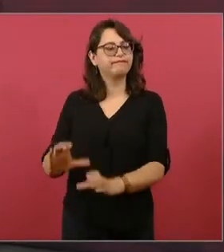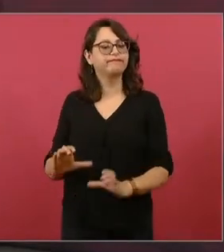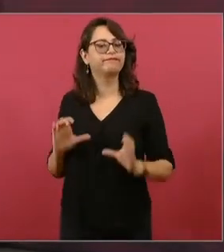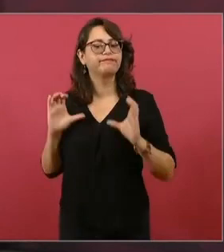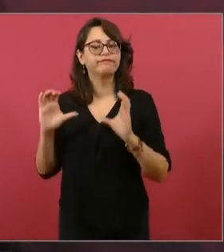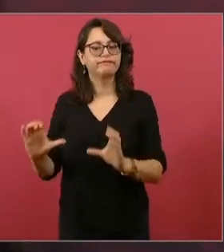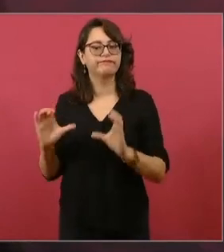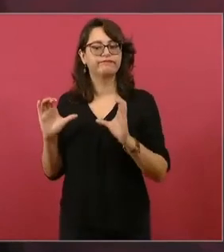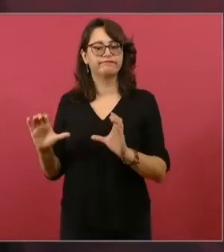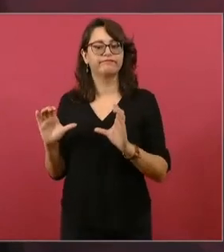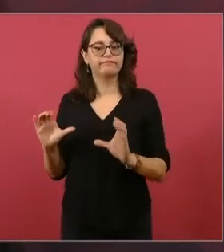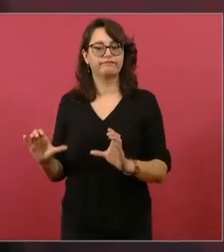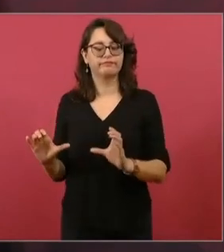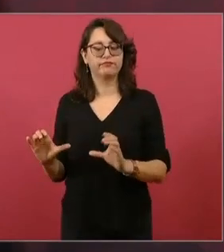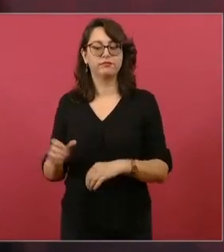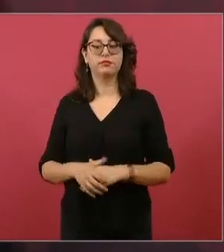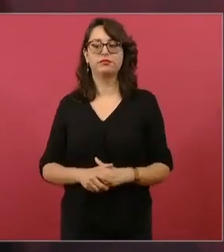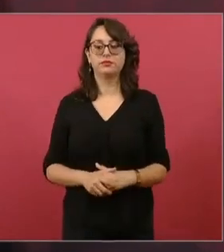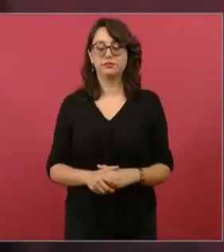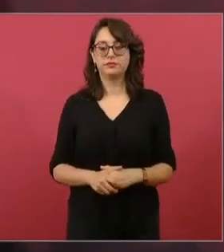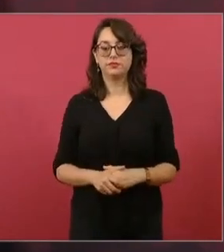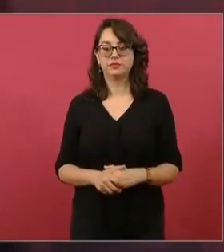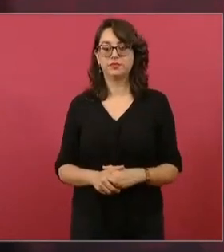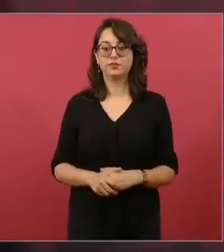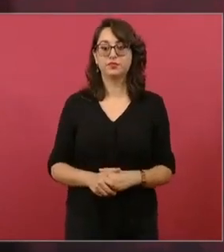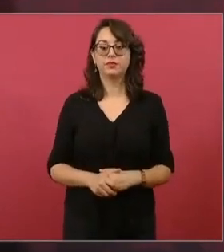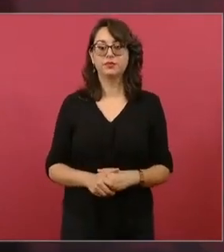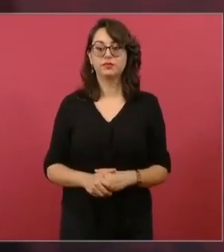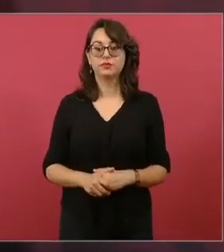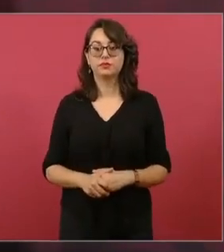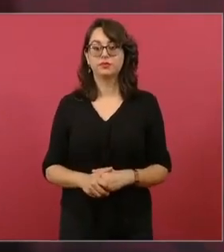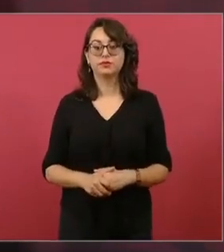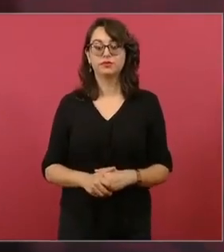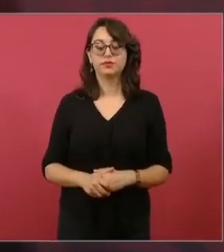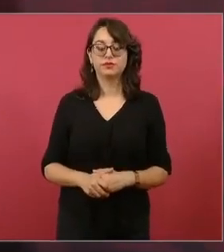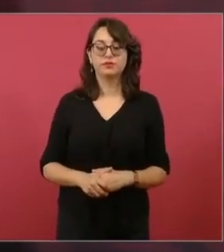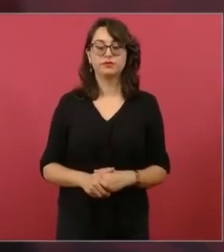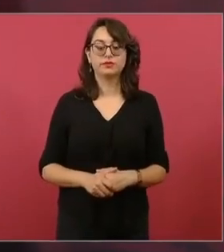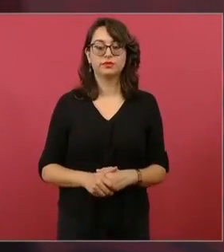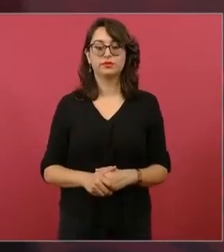Me decía alguien que cuando estaba la campaña del Reforma,